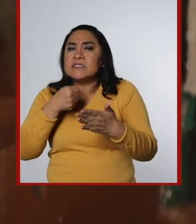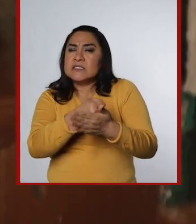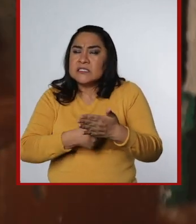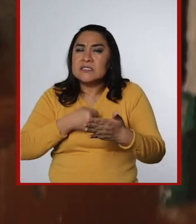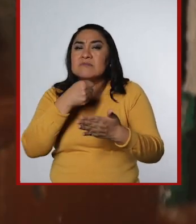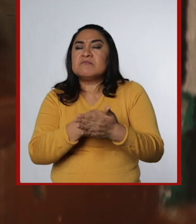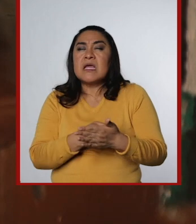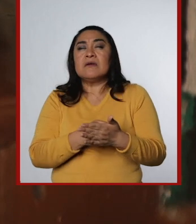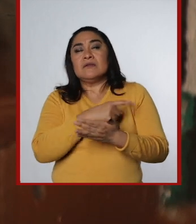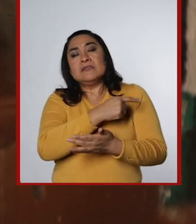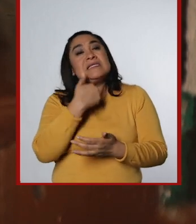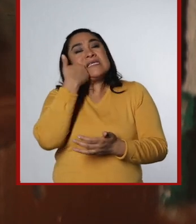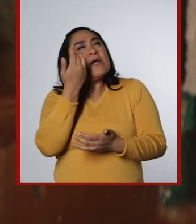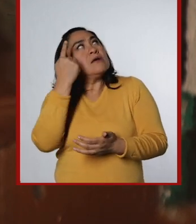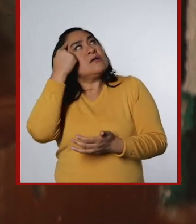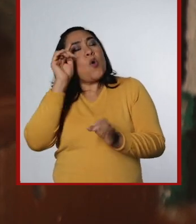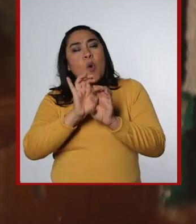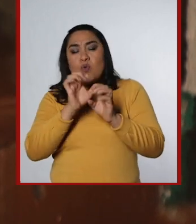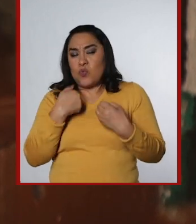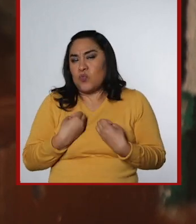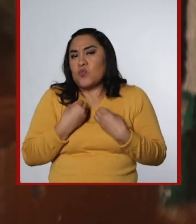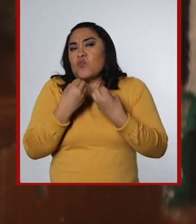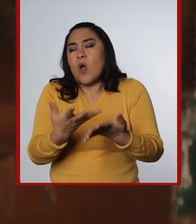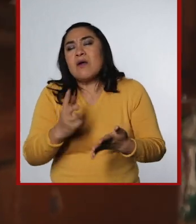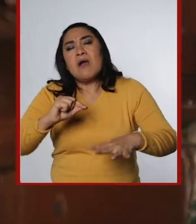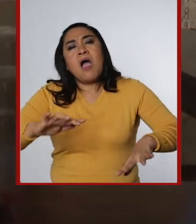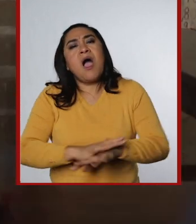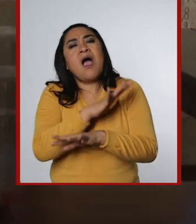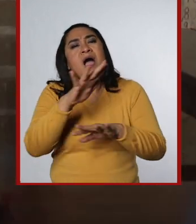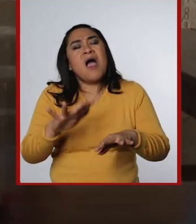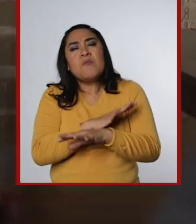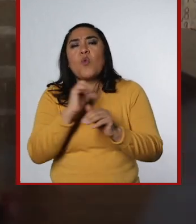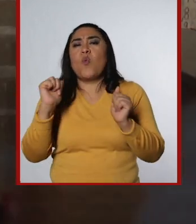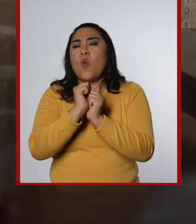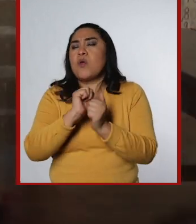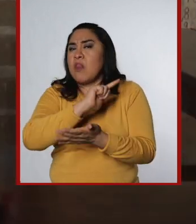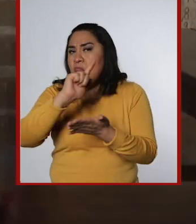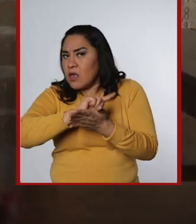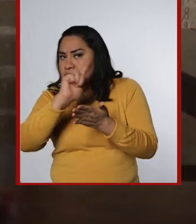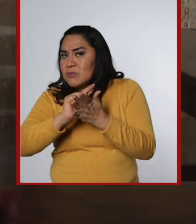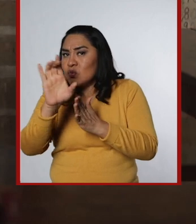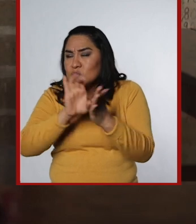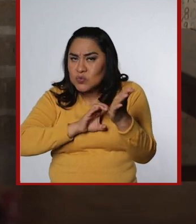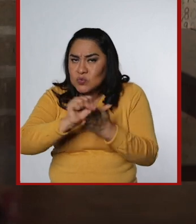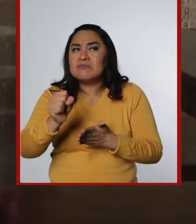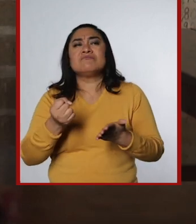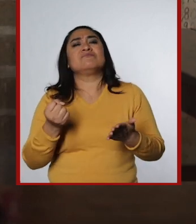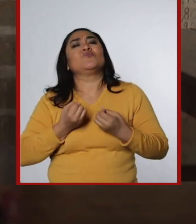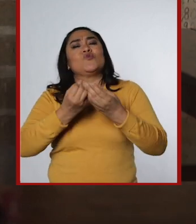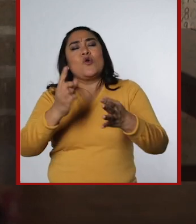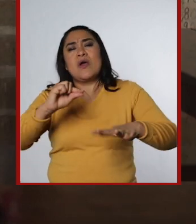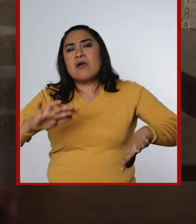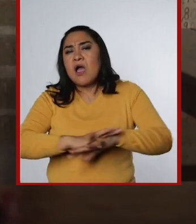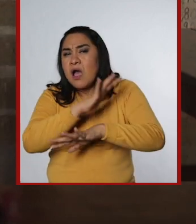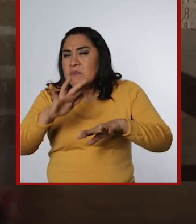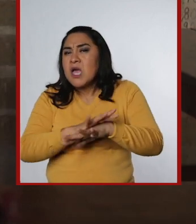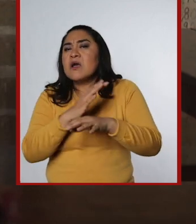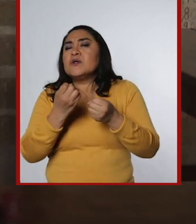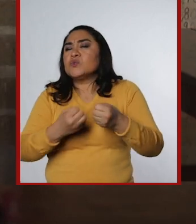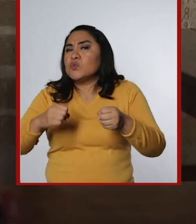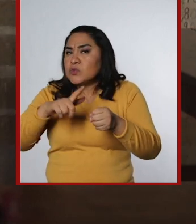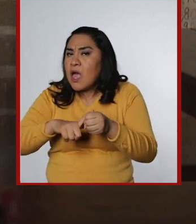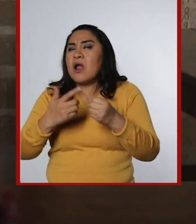cambios constitucionales, nuevos cambios también desde lo social y a nivel comunitario, que muchos compañeros